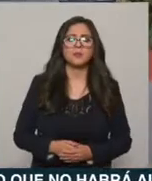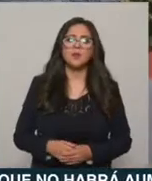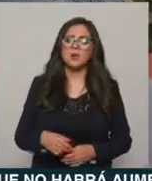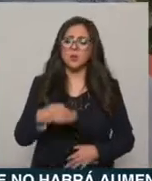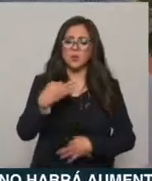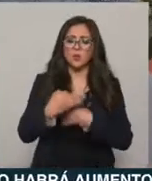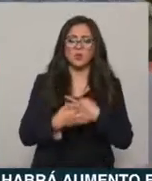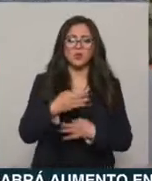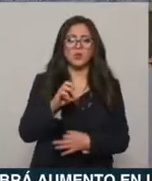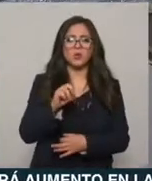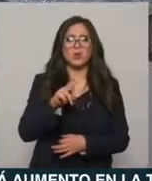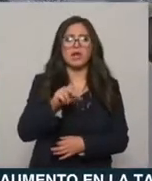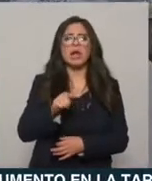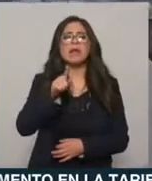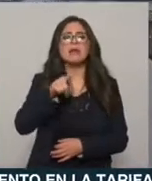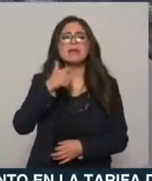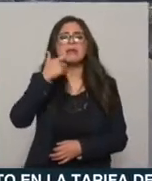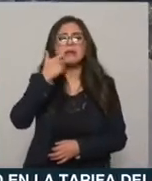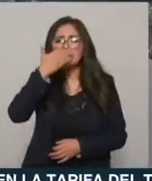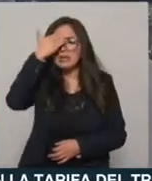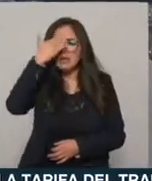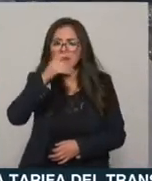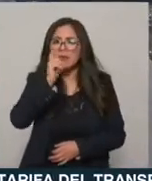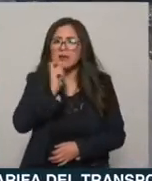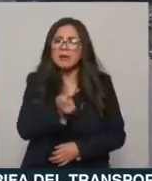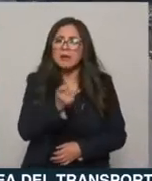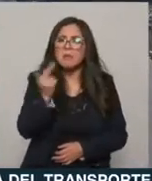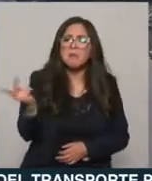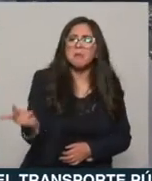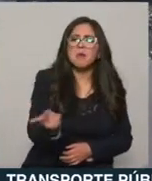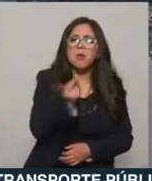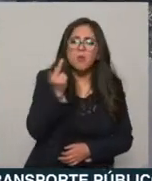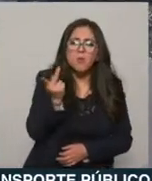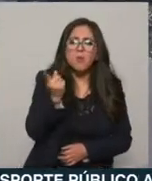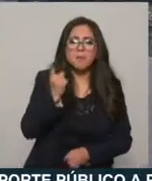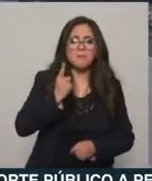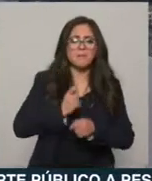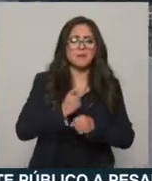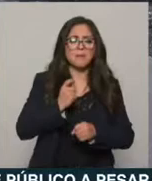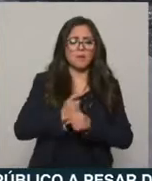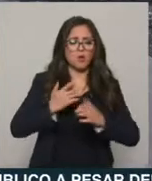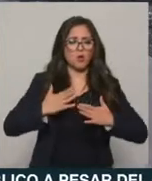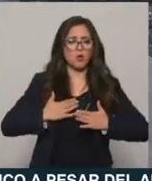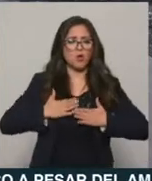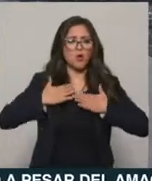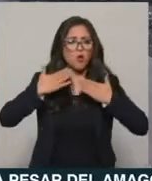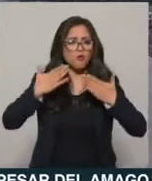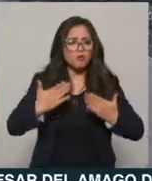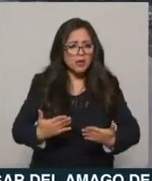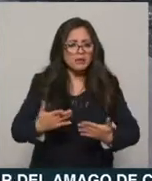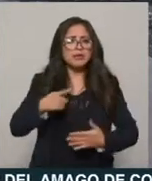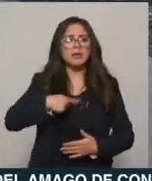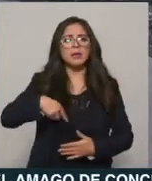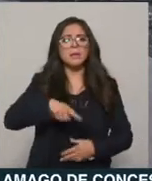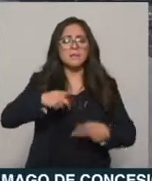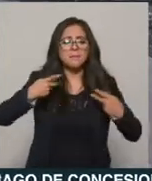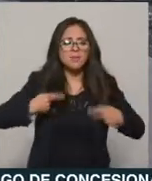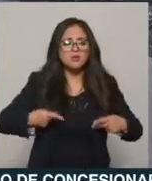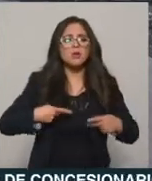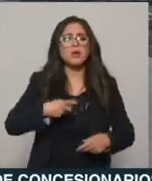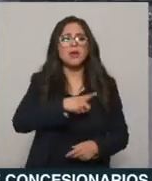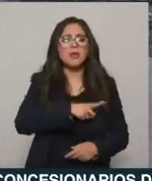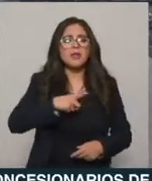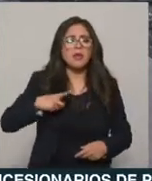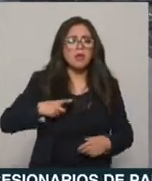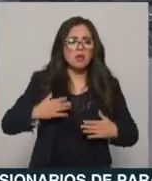implícita la búsqueda en la propia pregunta, generar confianza. Lo que se busca es que la gente confíe en los jueces, en las